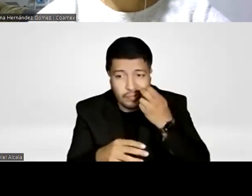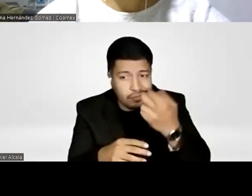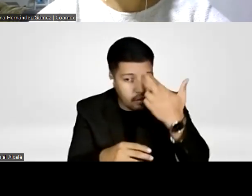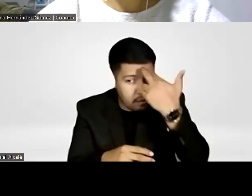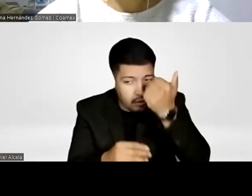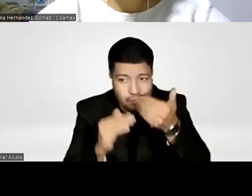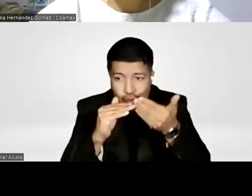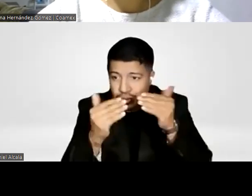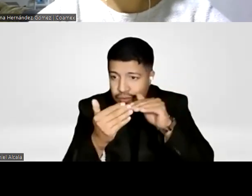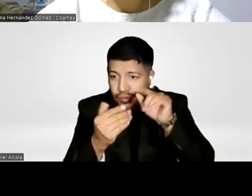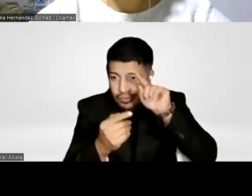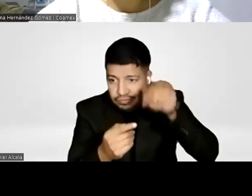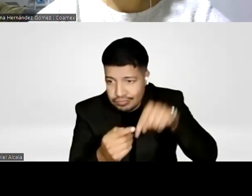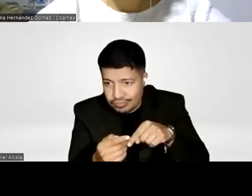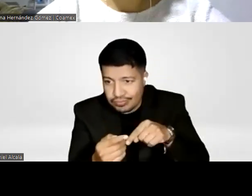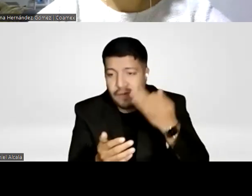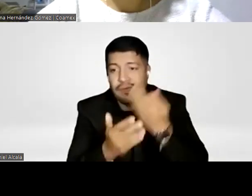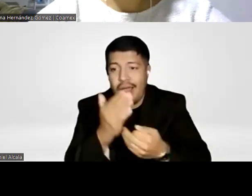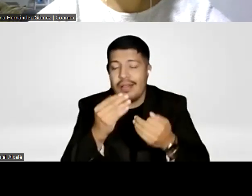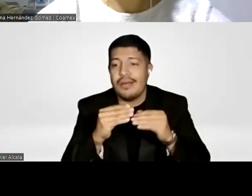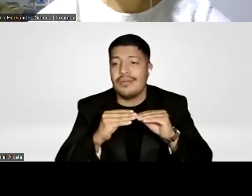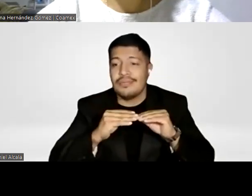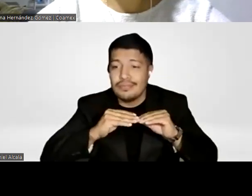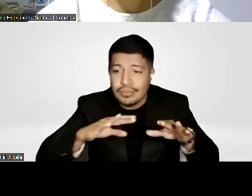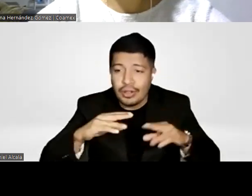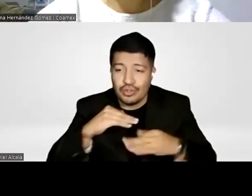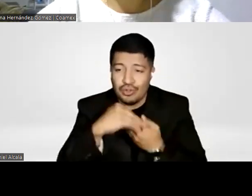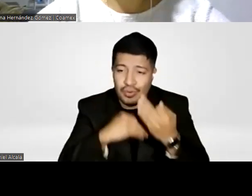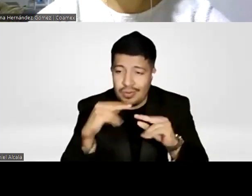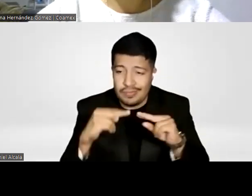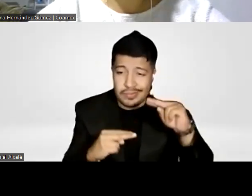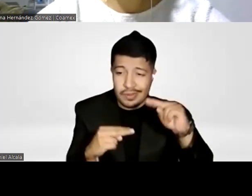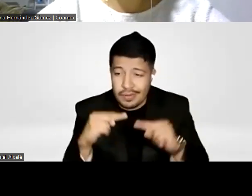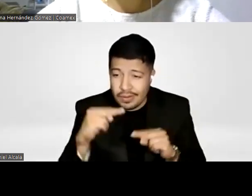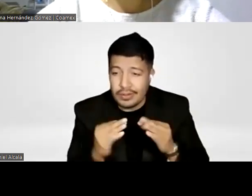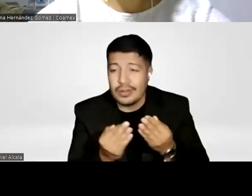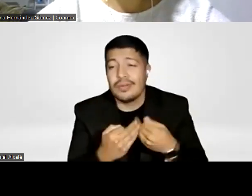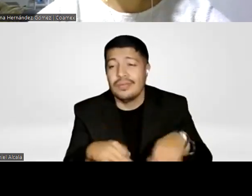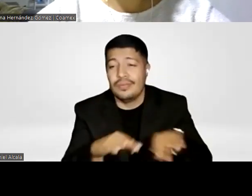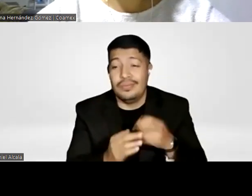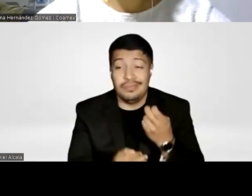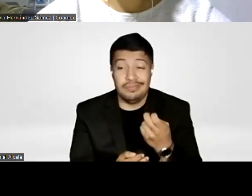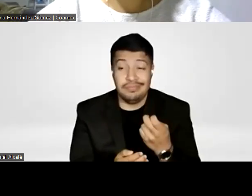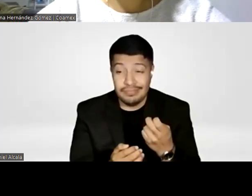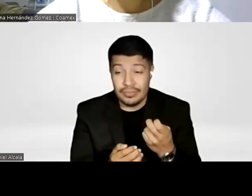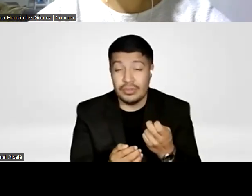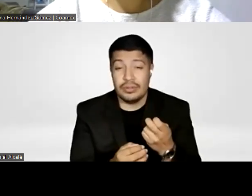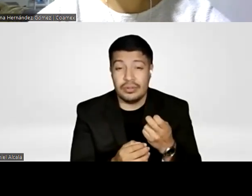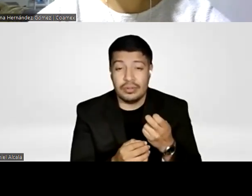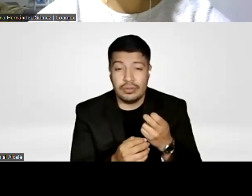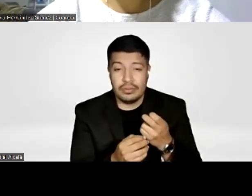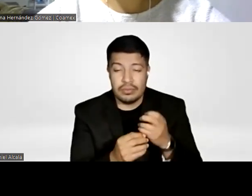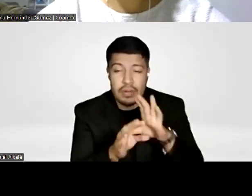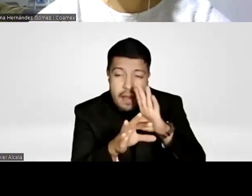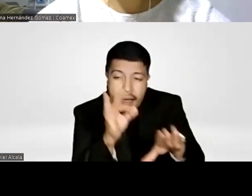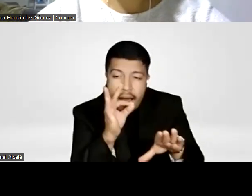muchísima falta el sensibilizar a todos los niveles sobre la importancia de de hacer diagnósticos tempranos,